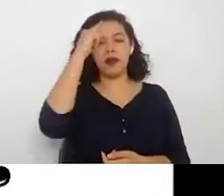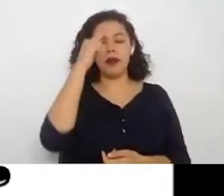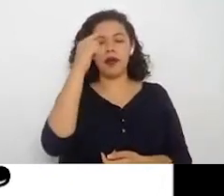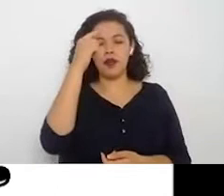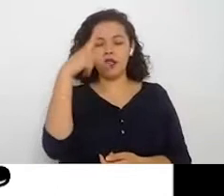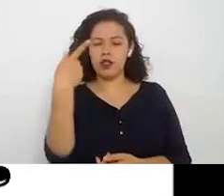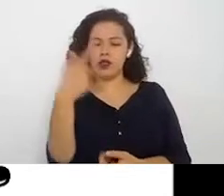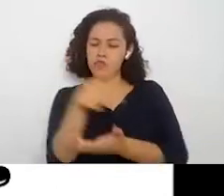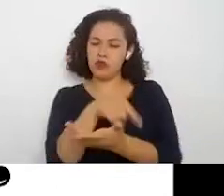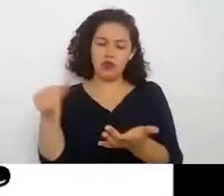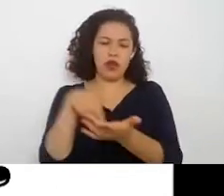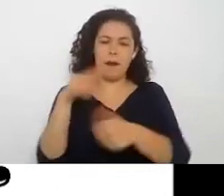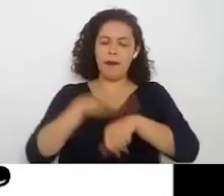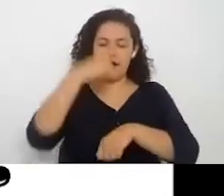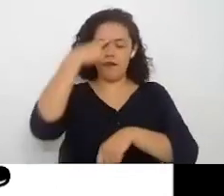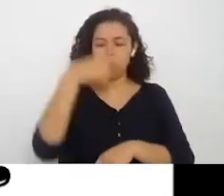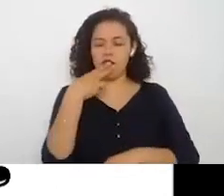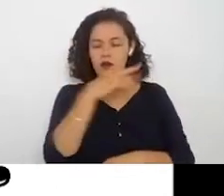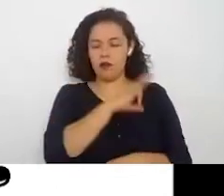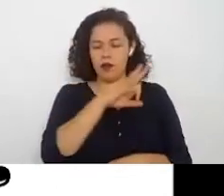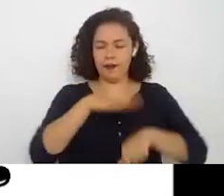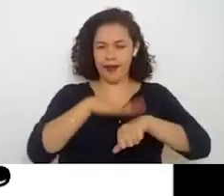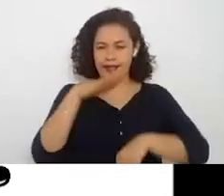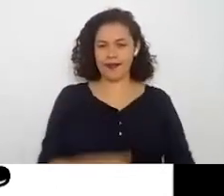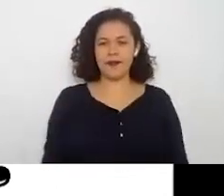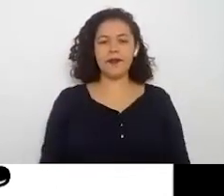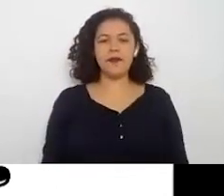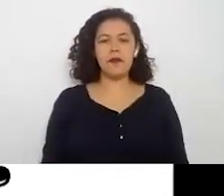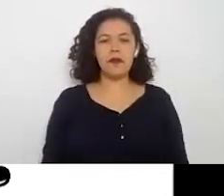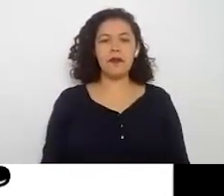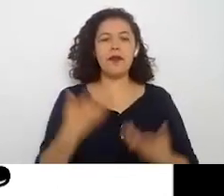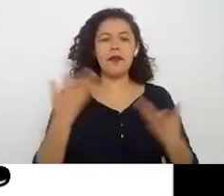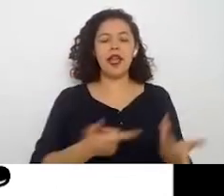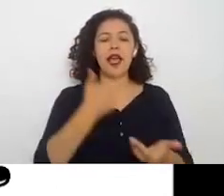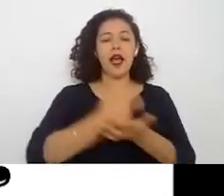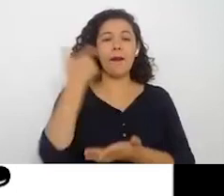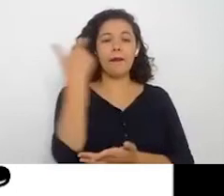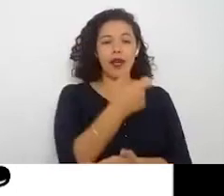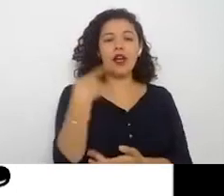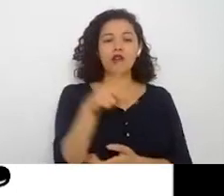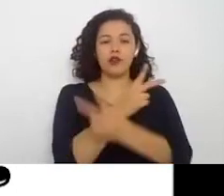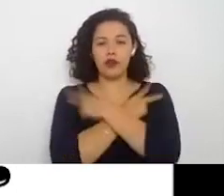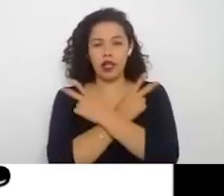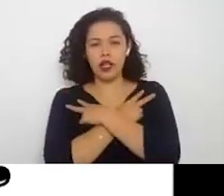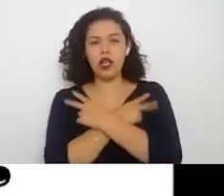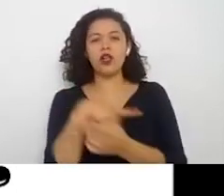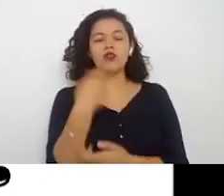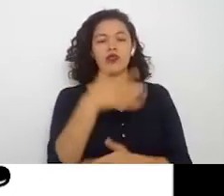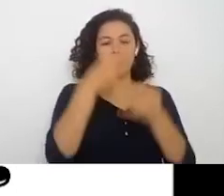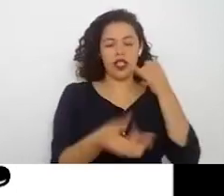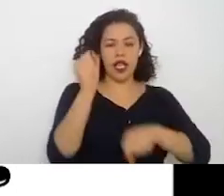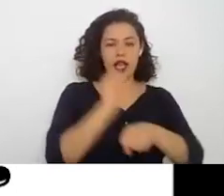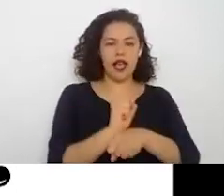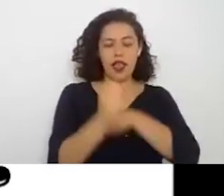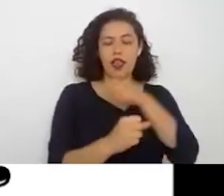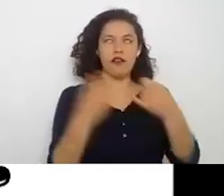dirección, su locación. ¿Sí? Elaboración y gestión de la nómina, sus vacaciones, sus aguinaldos, sus liquidaciones,